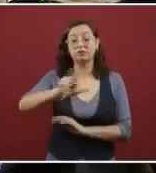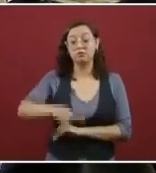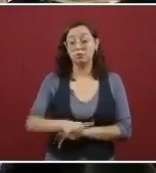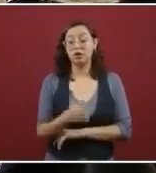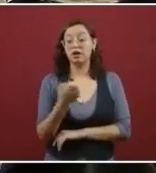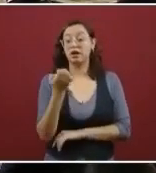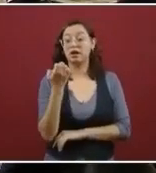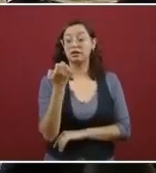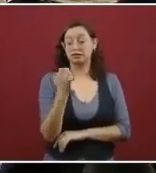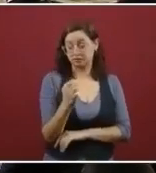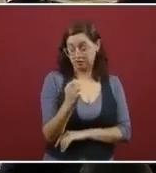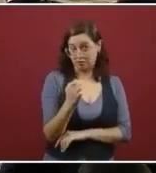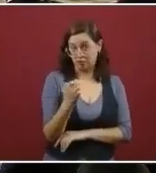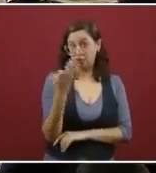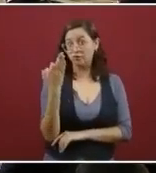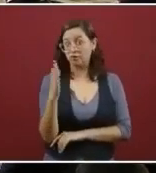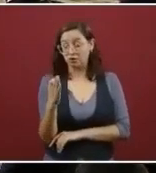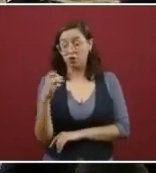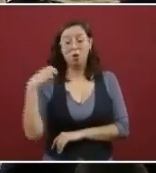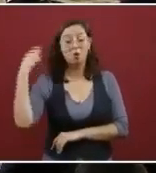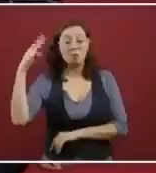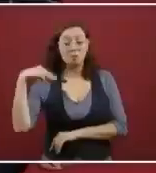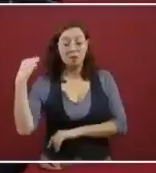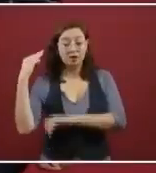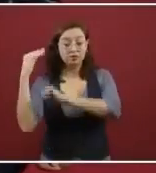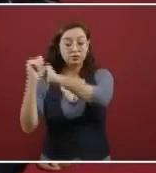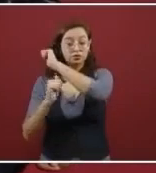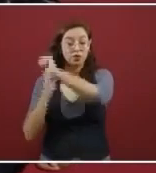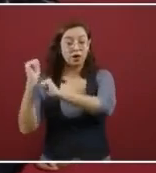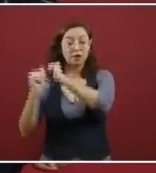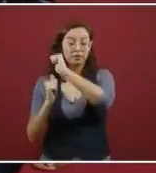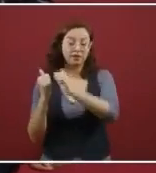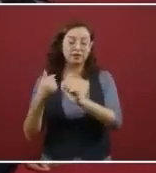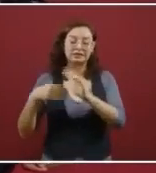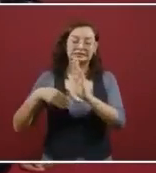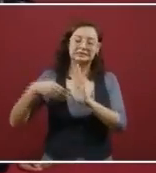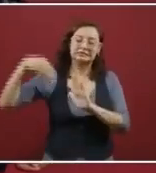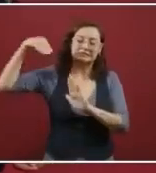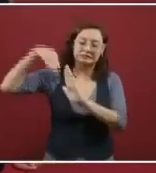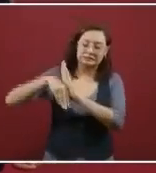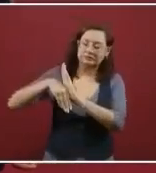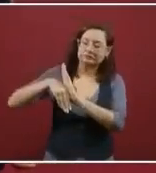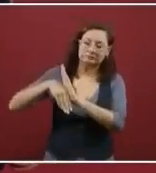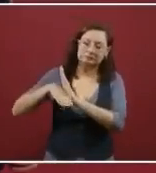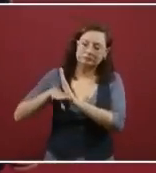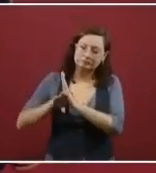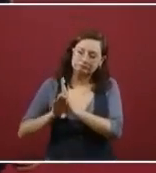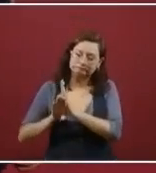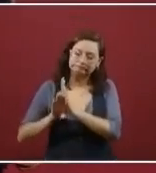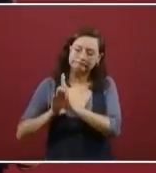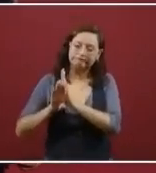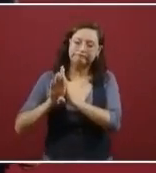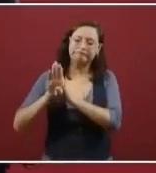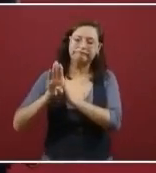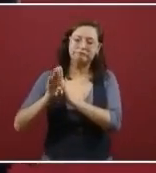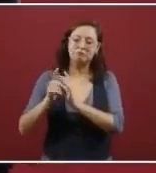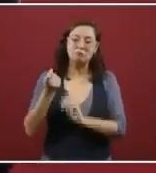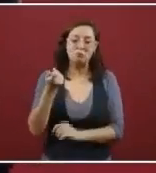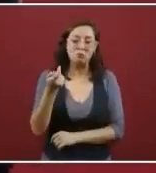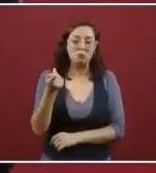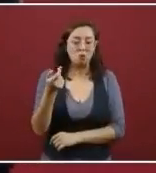y lo que va de abril, se ha logrado ya un ligero repunte y una estabilización, dijéramos, en la